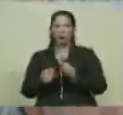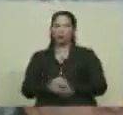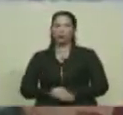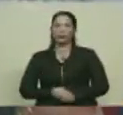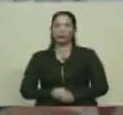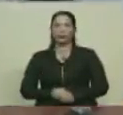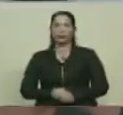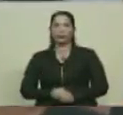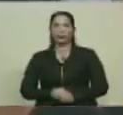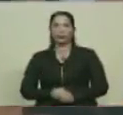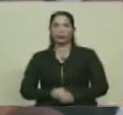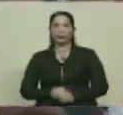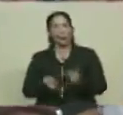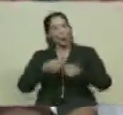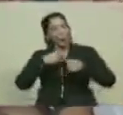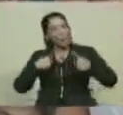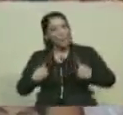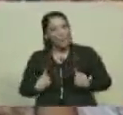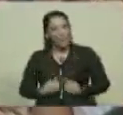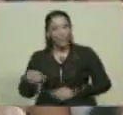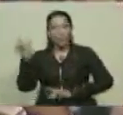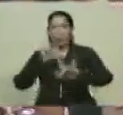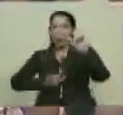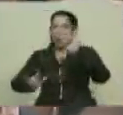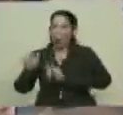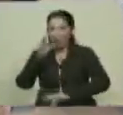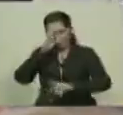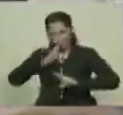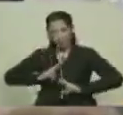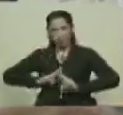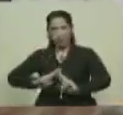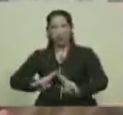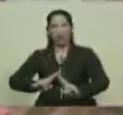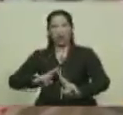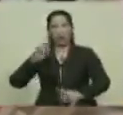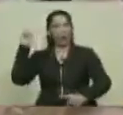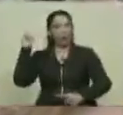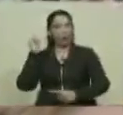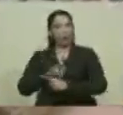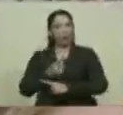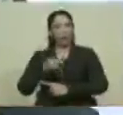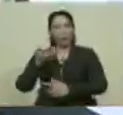afecto, con el amor, con el respeto necesario que debe haber entre los pueblos.